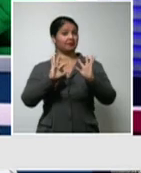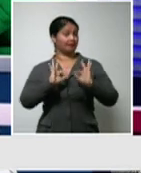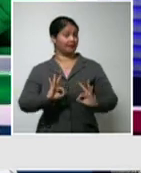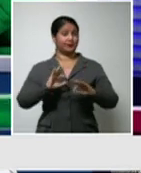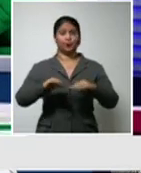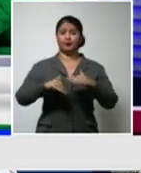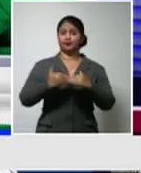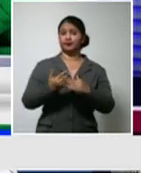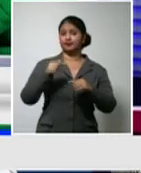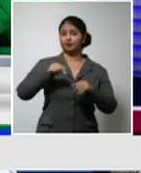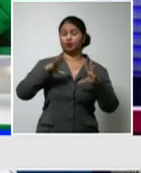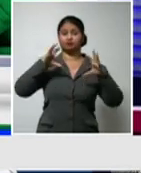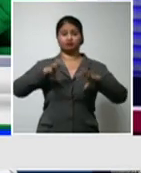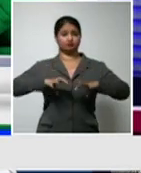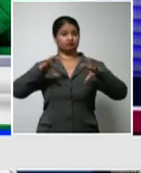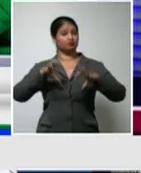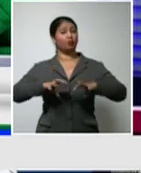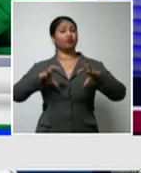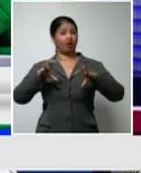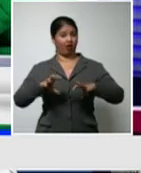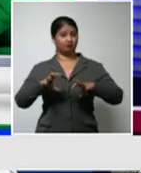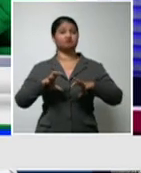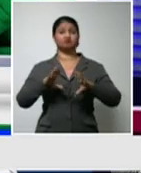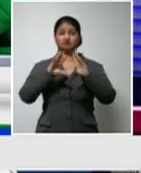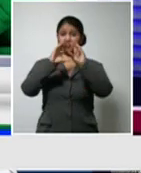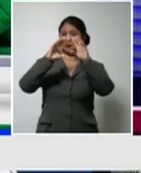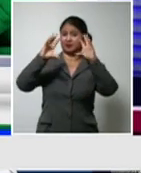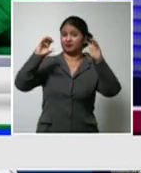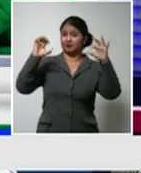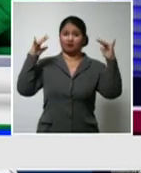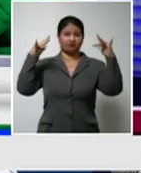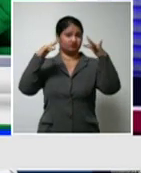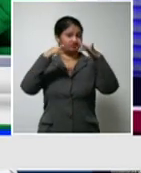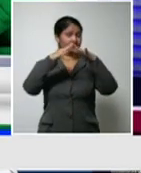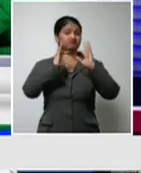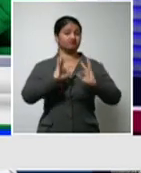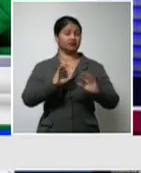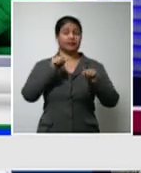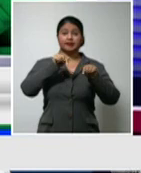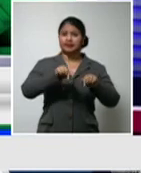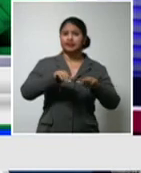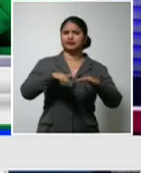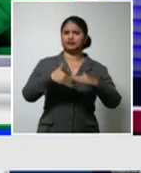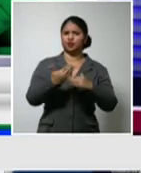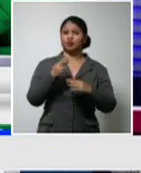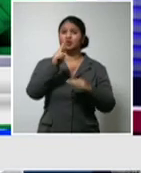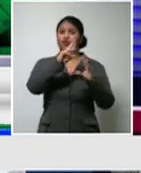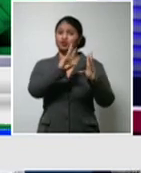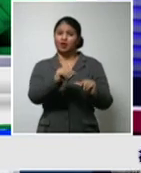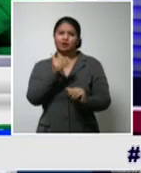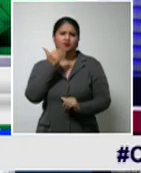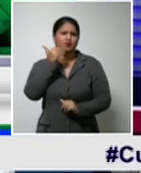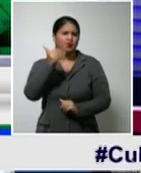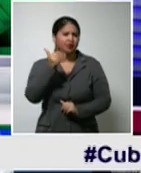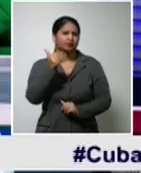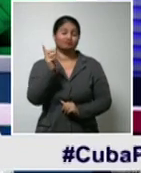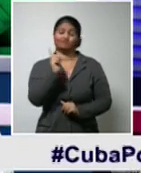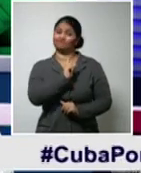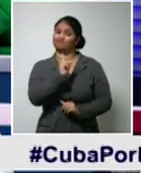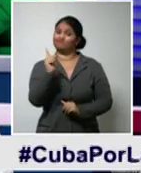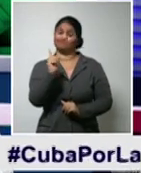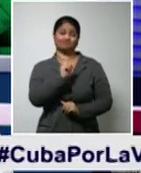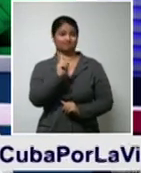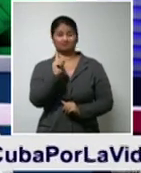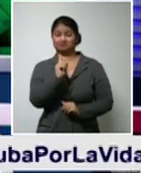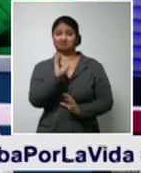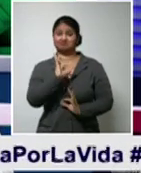con resultados que no son buenos. Y como también decía, quizás después se comente,